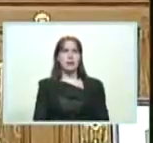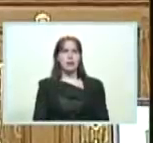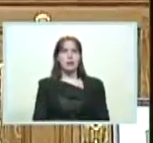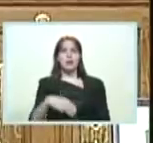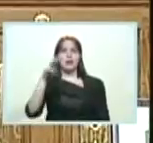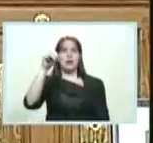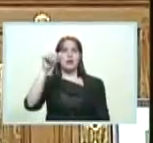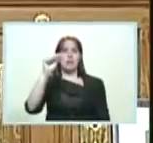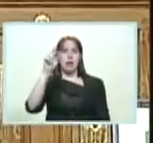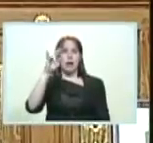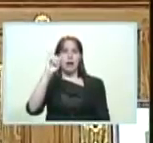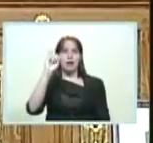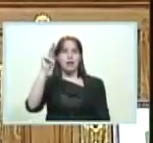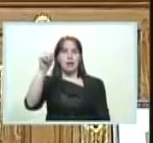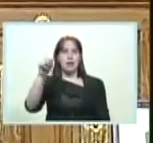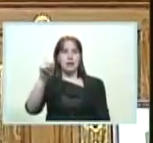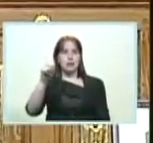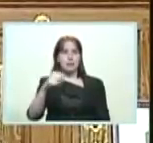Marín.